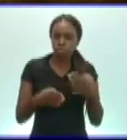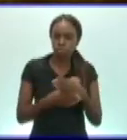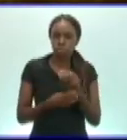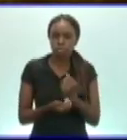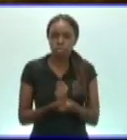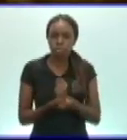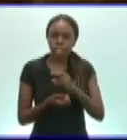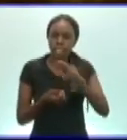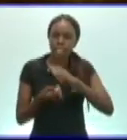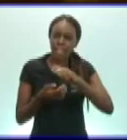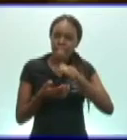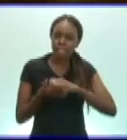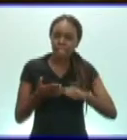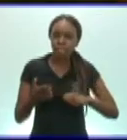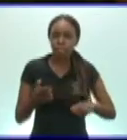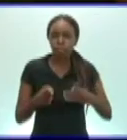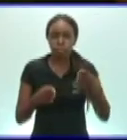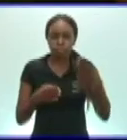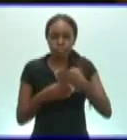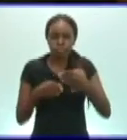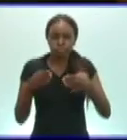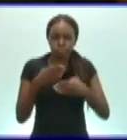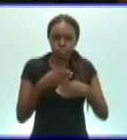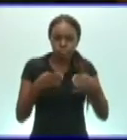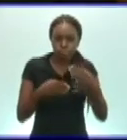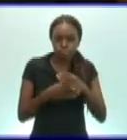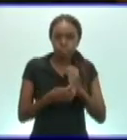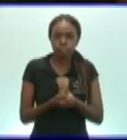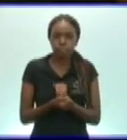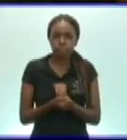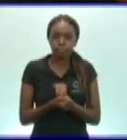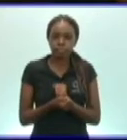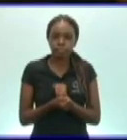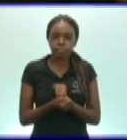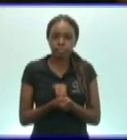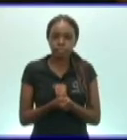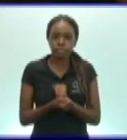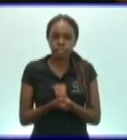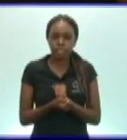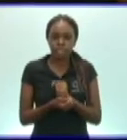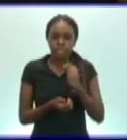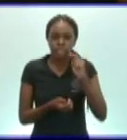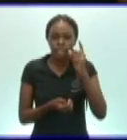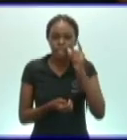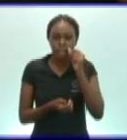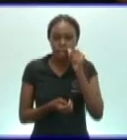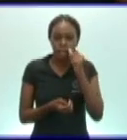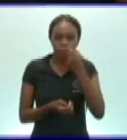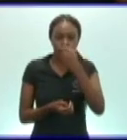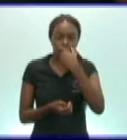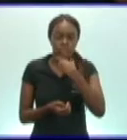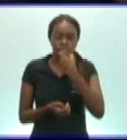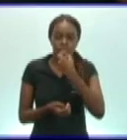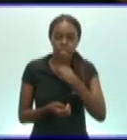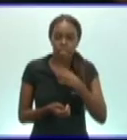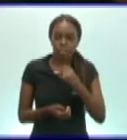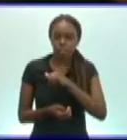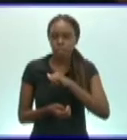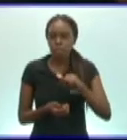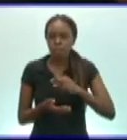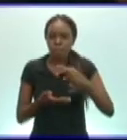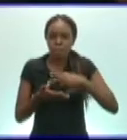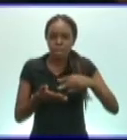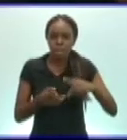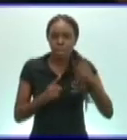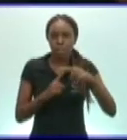escribió piezas para el teatro, en las que algunas veces inclusive actuaba él en el teatro de Manzanillo. Y mientras tanto mantenía todos esos